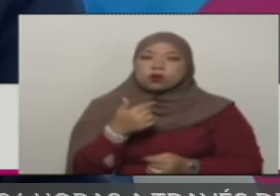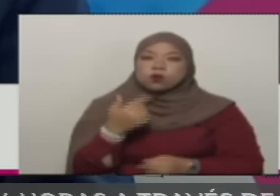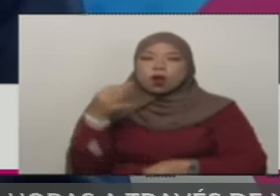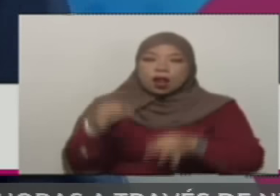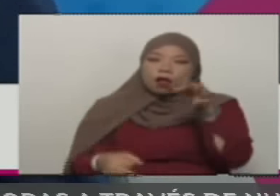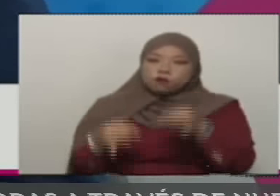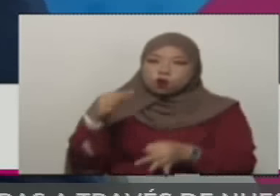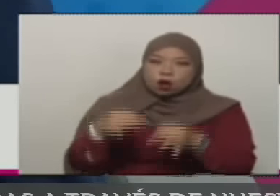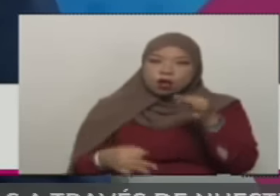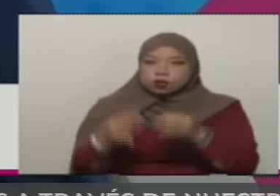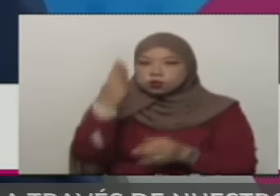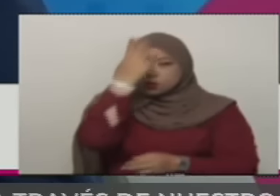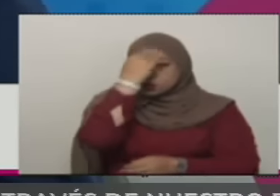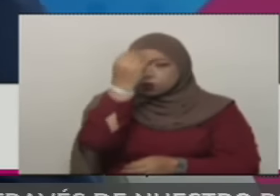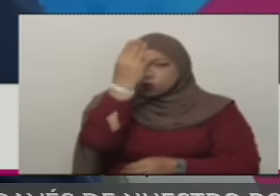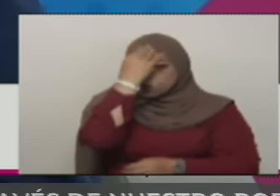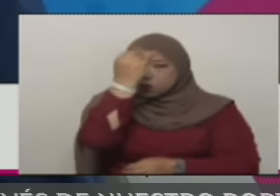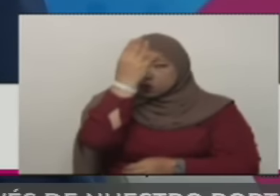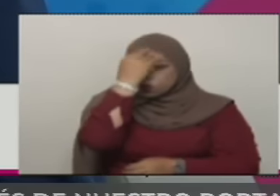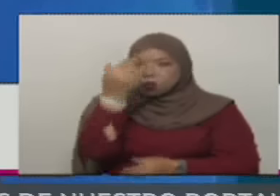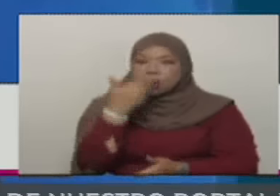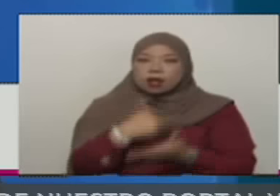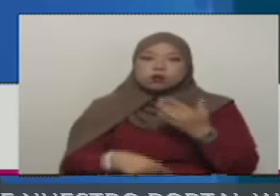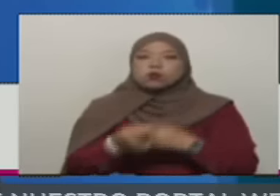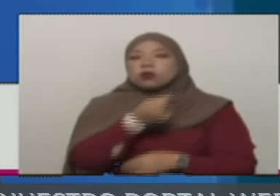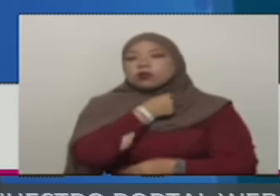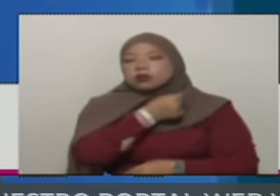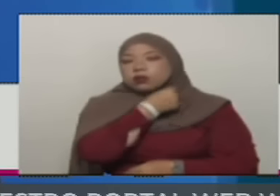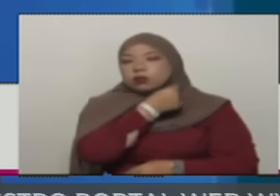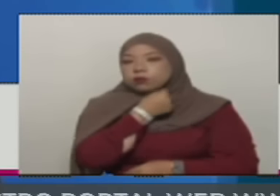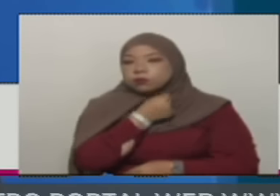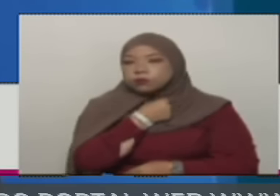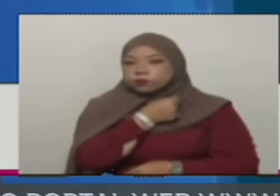abogado, el mismísimo abogado del mundo González... ¿Cómo que se llama? Urrutia.